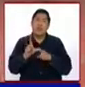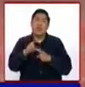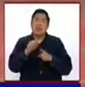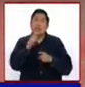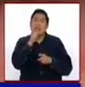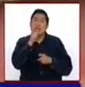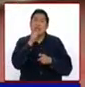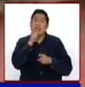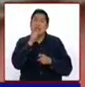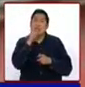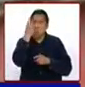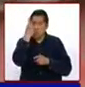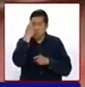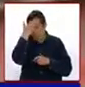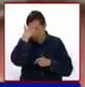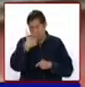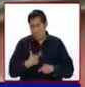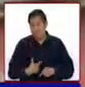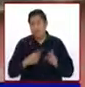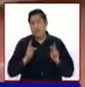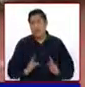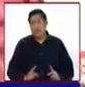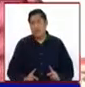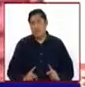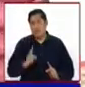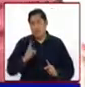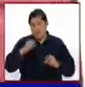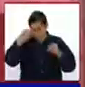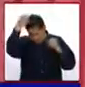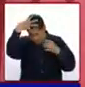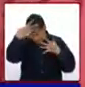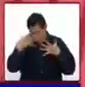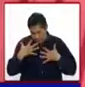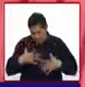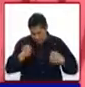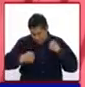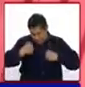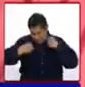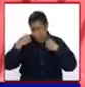50 litros de agua para una sola persona en una sola ducha.